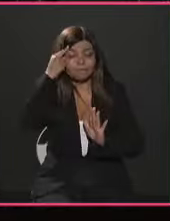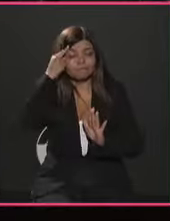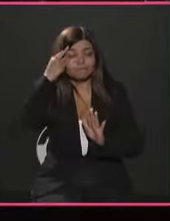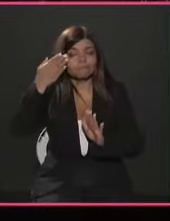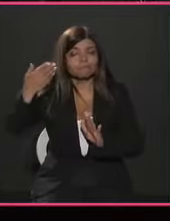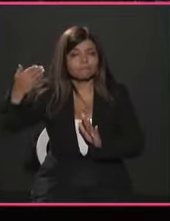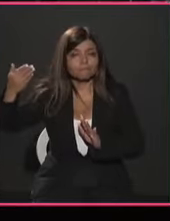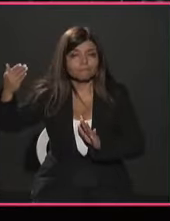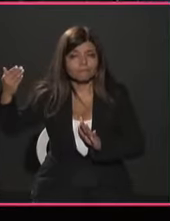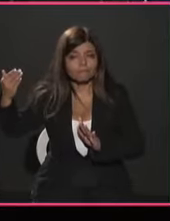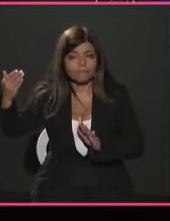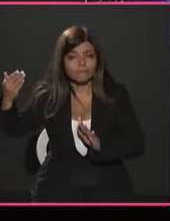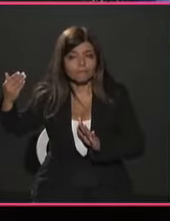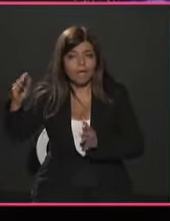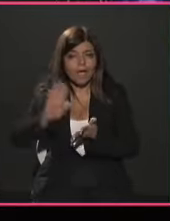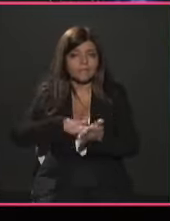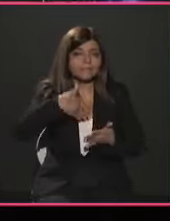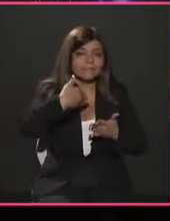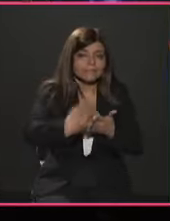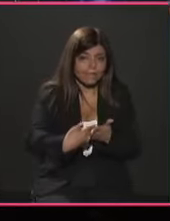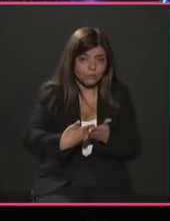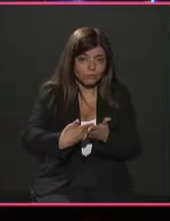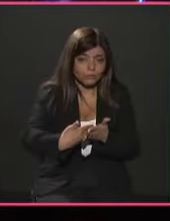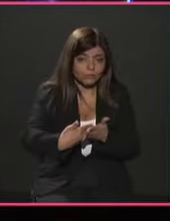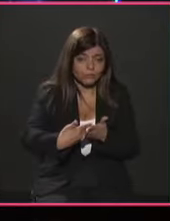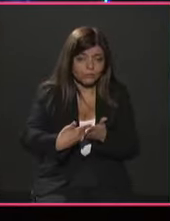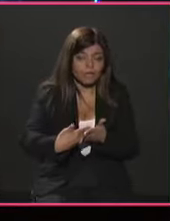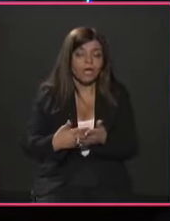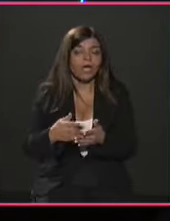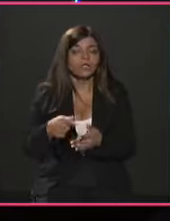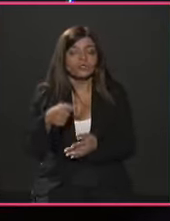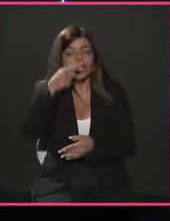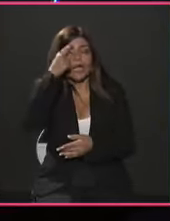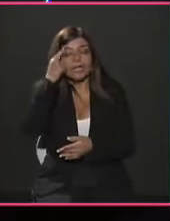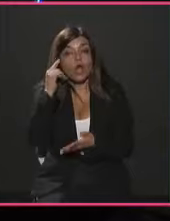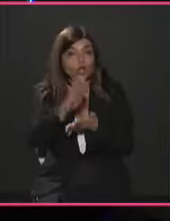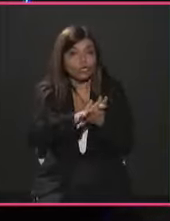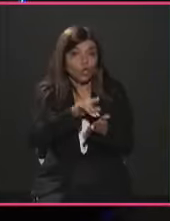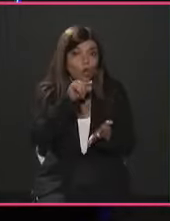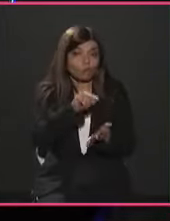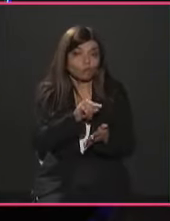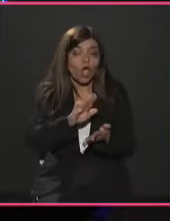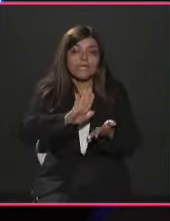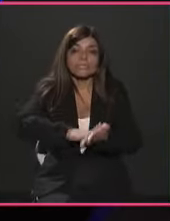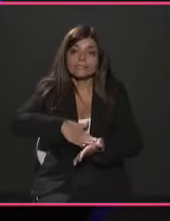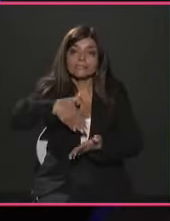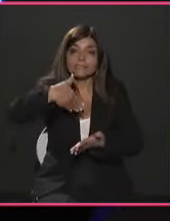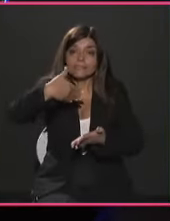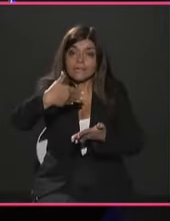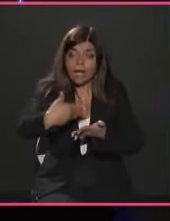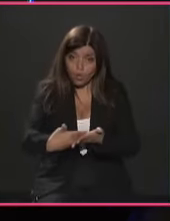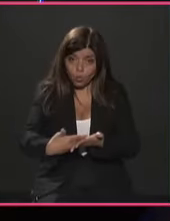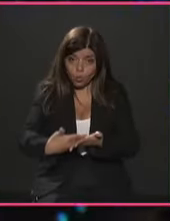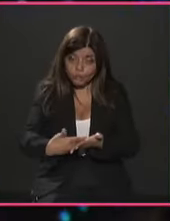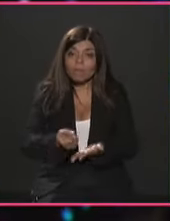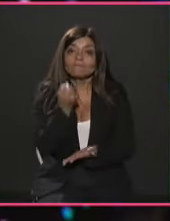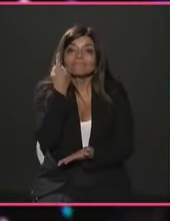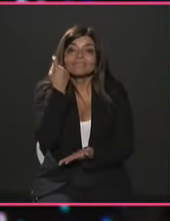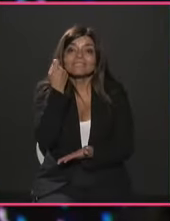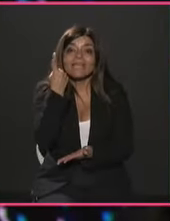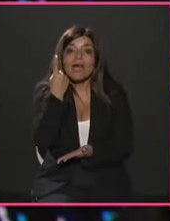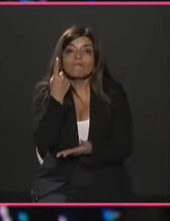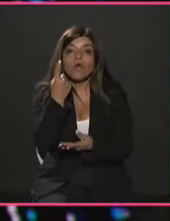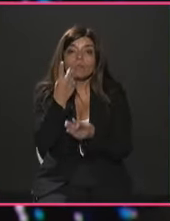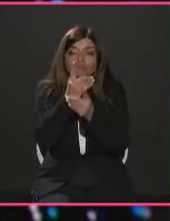idea de una salud un maravilloso ejemplo de una salud y porque sabemos que hay mucha